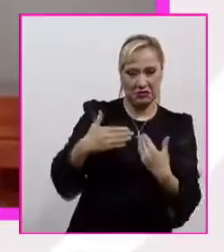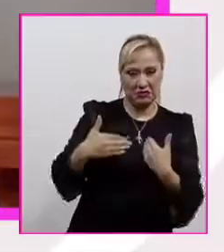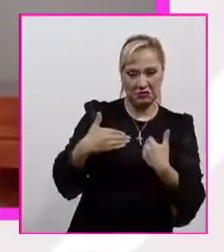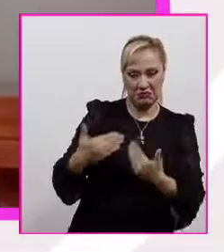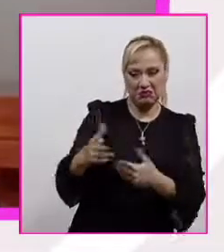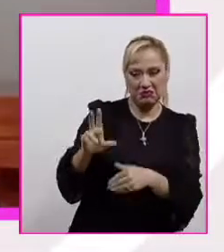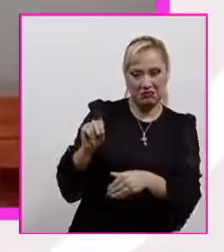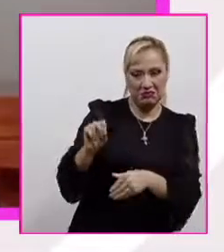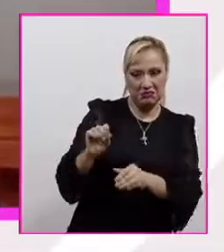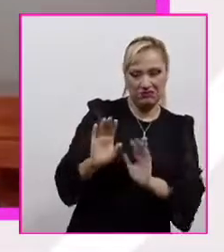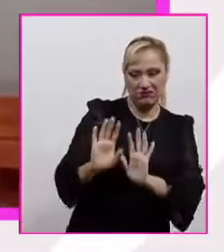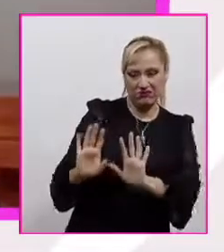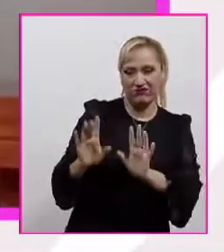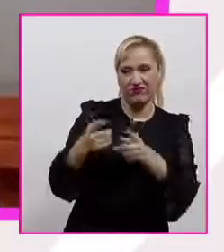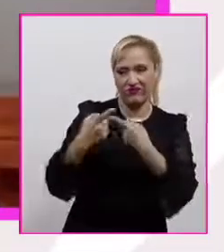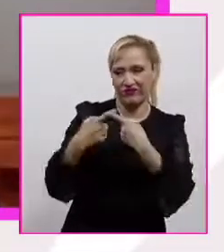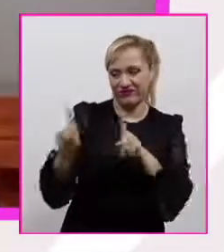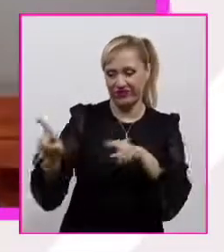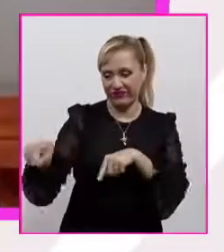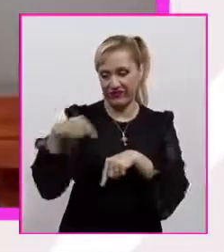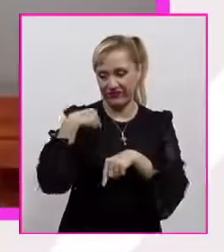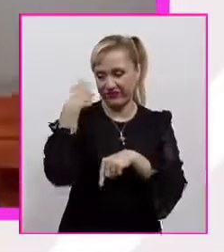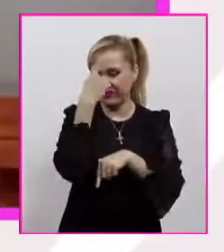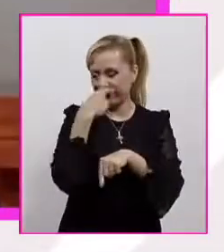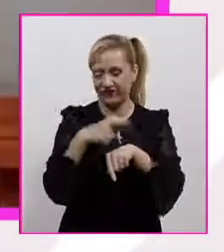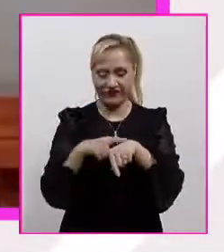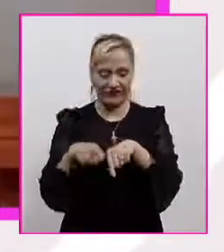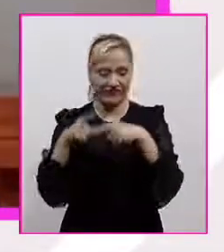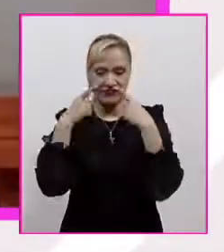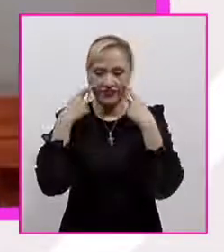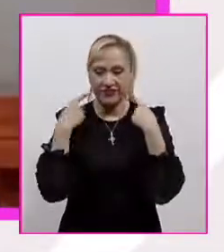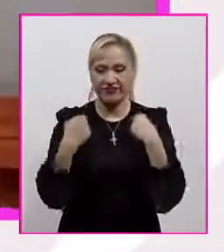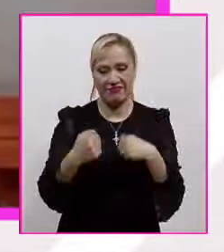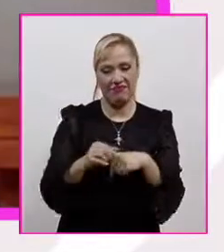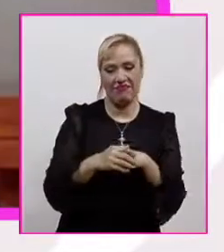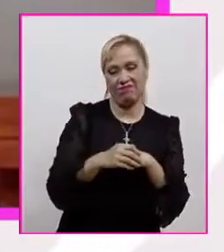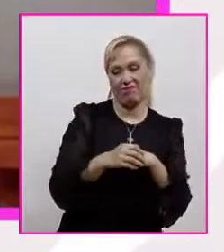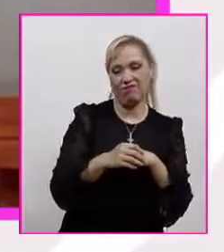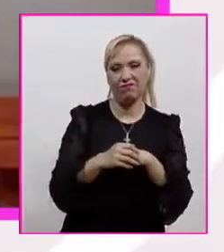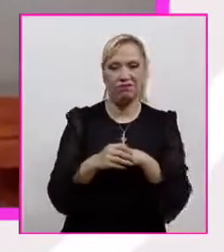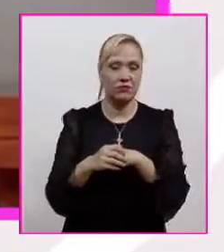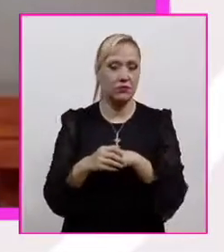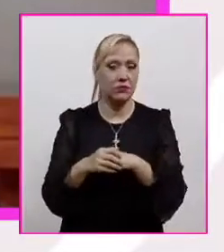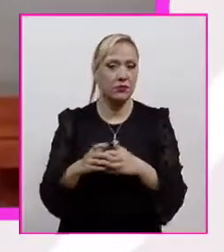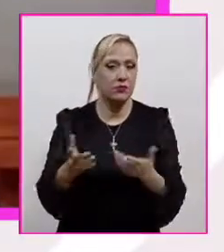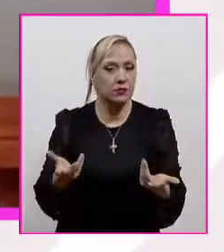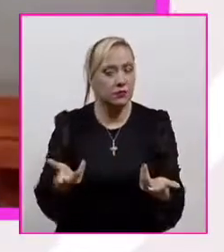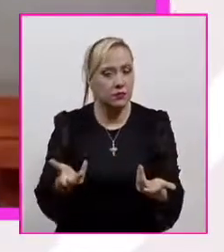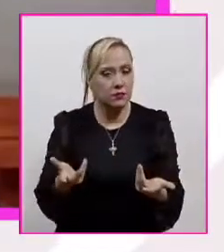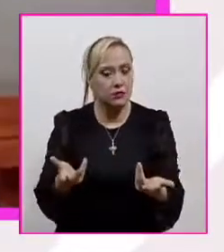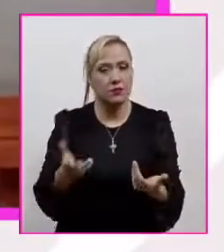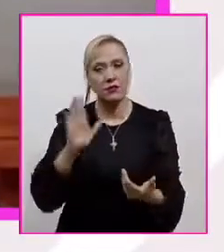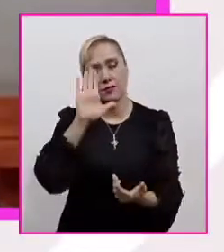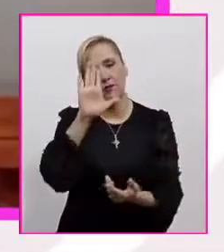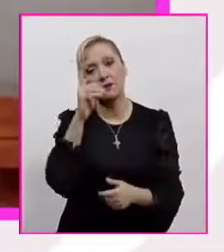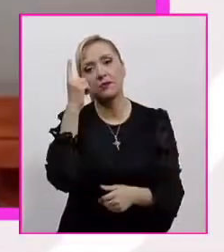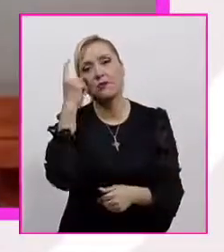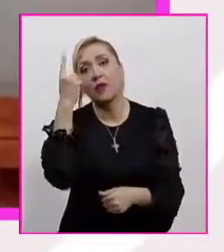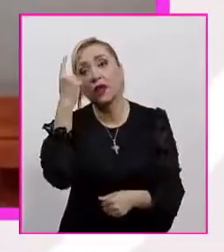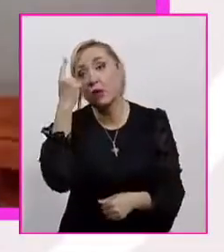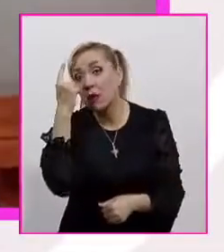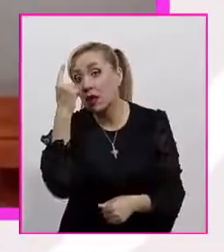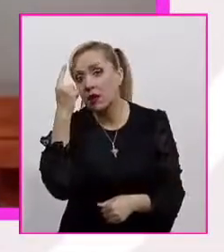consideramos diferentes a nosotros, ¿no? Por apariencia física, por muchas razones. Y creo que lo primero que tenemos que